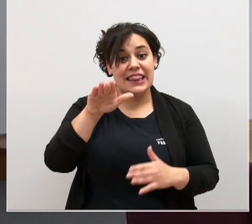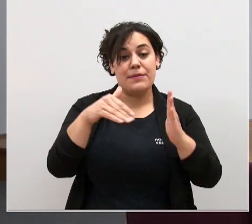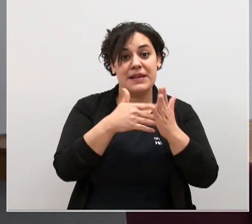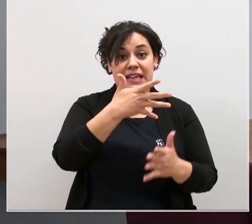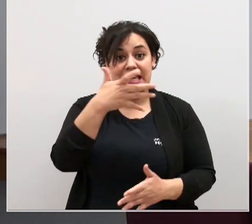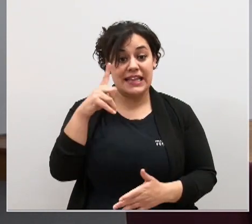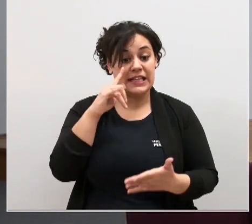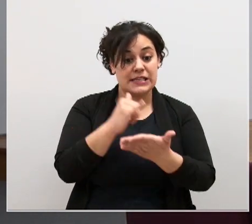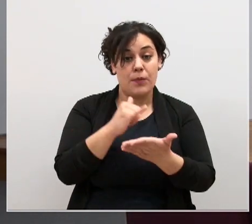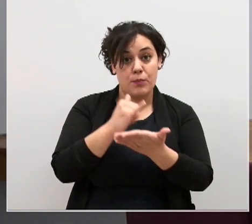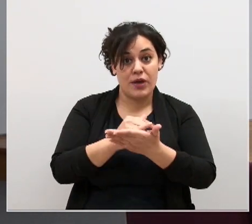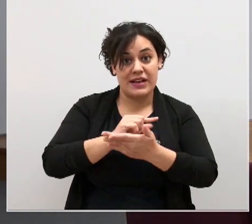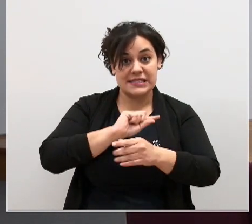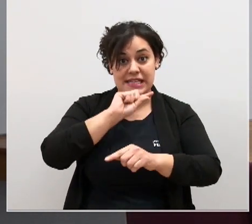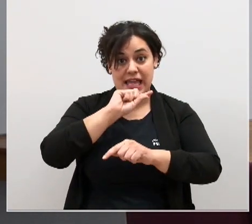coronavirus, de las que